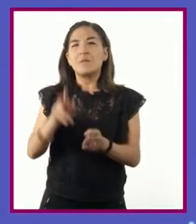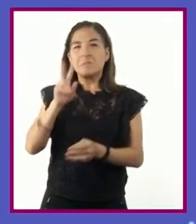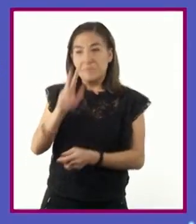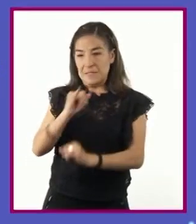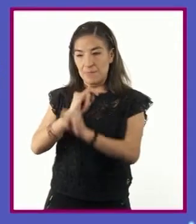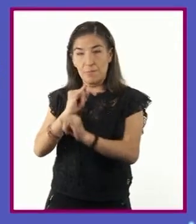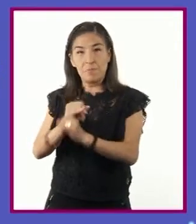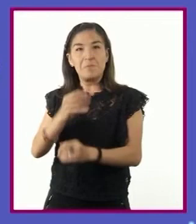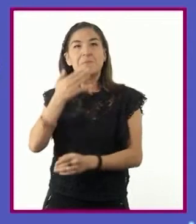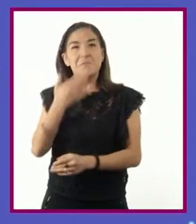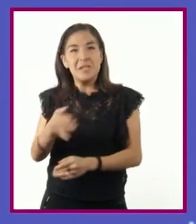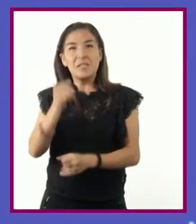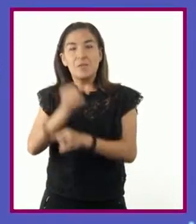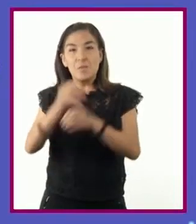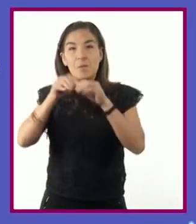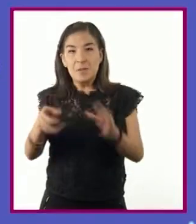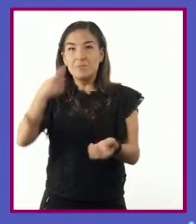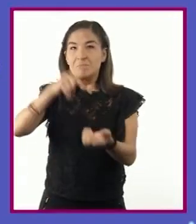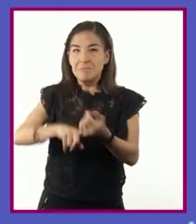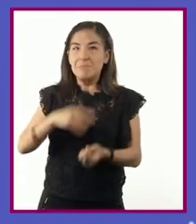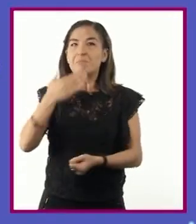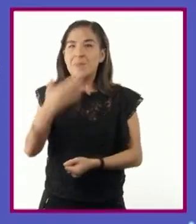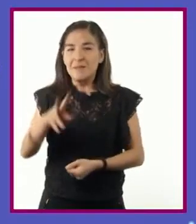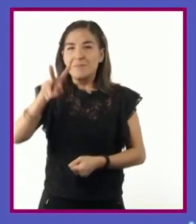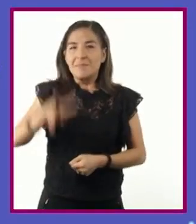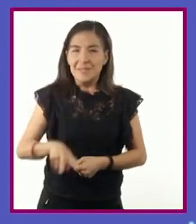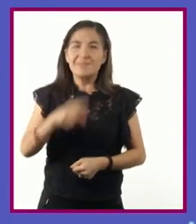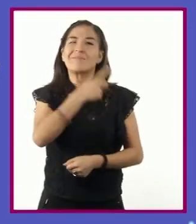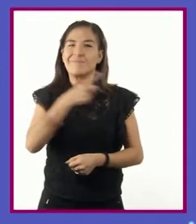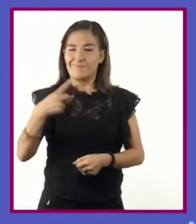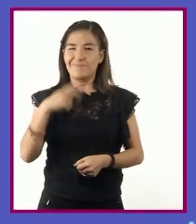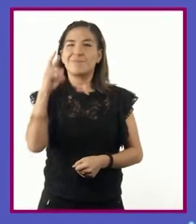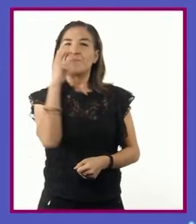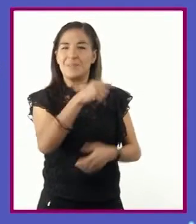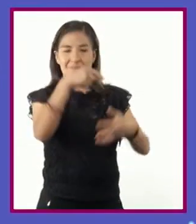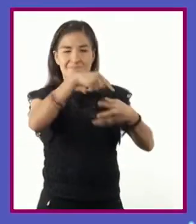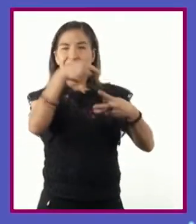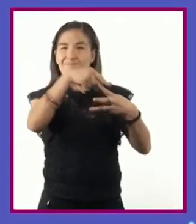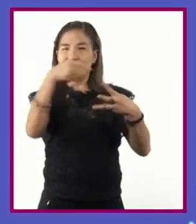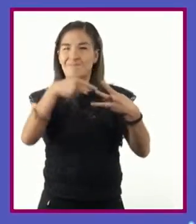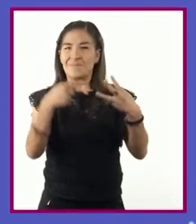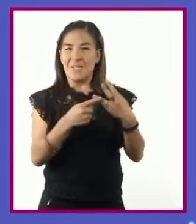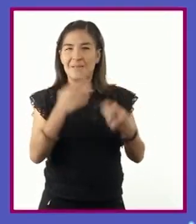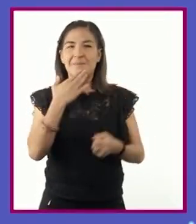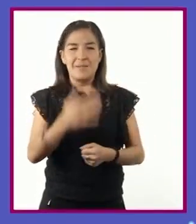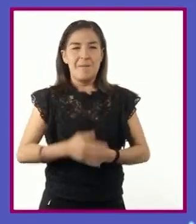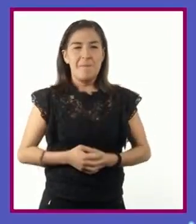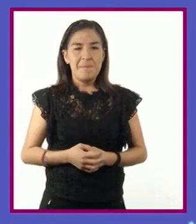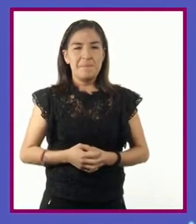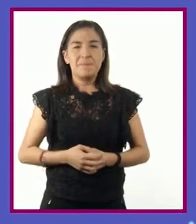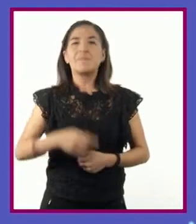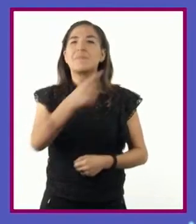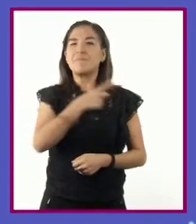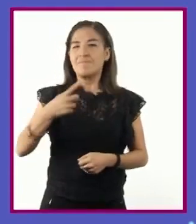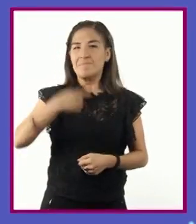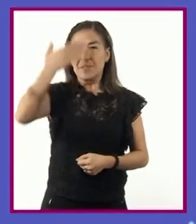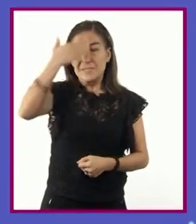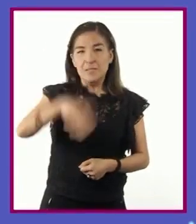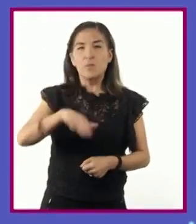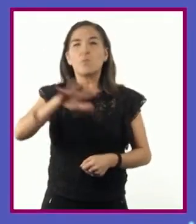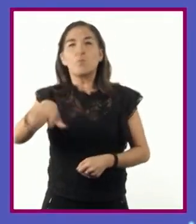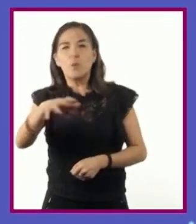obtenida? Es aconsejable que consideren los siguientes puntos. Saber buscar.